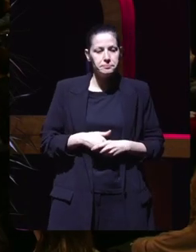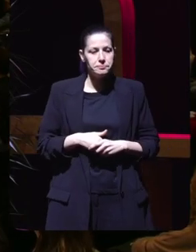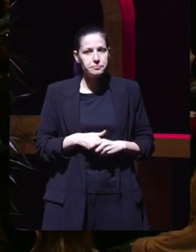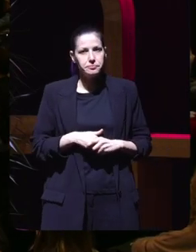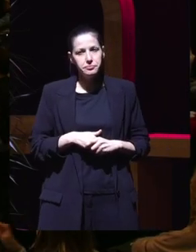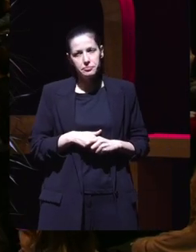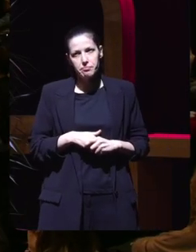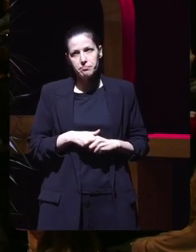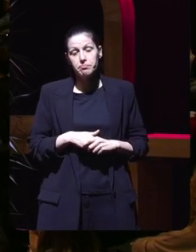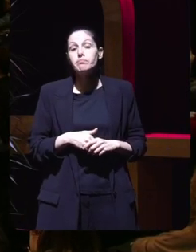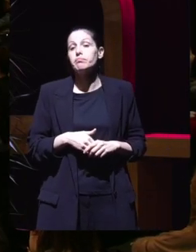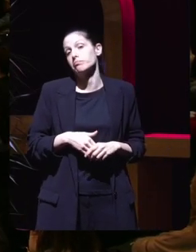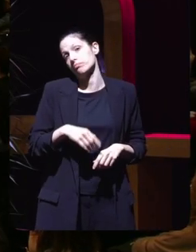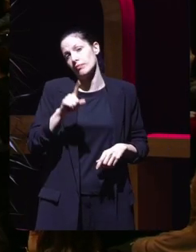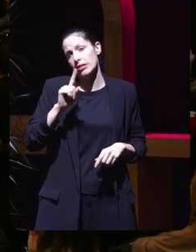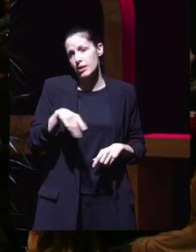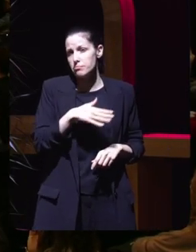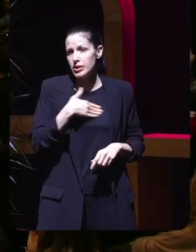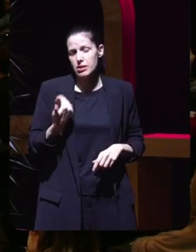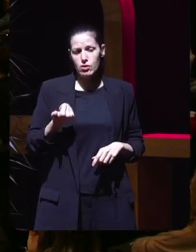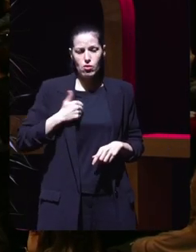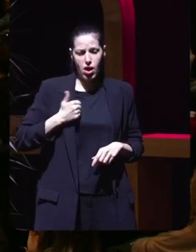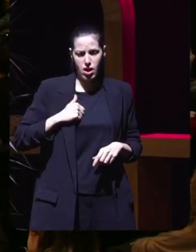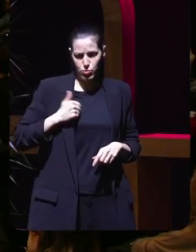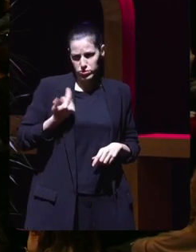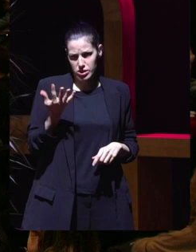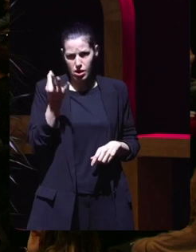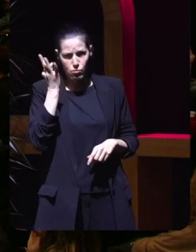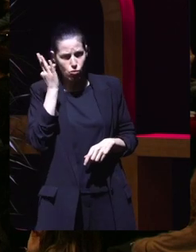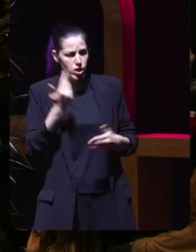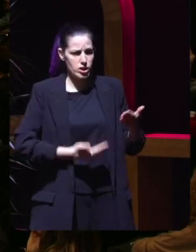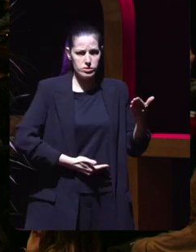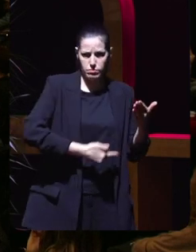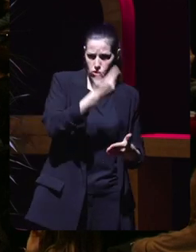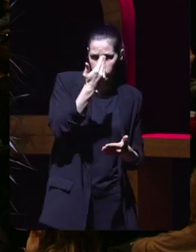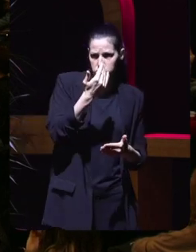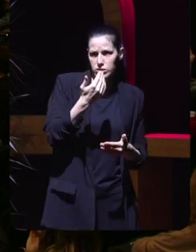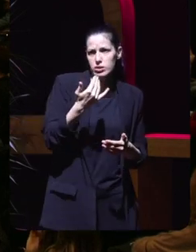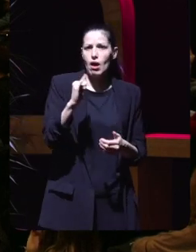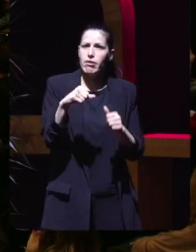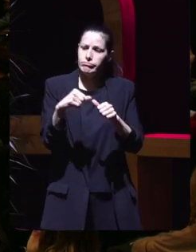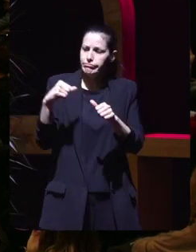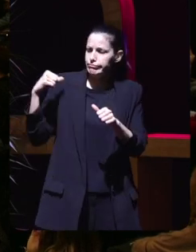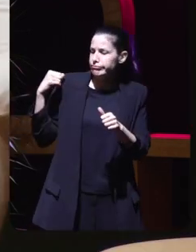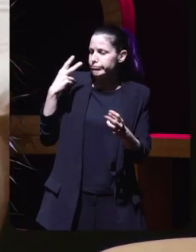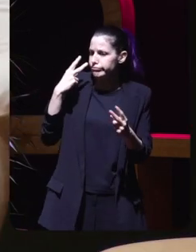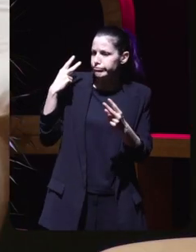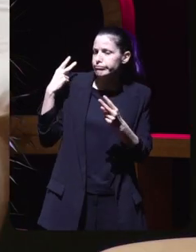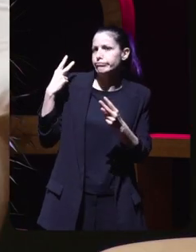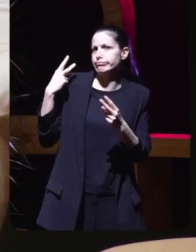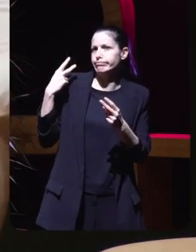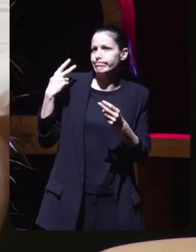también quiero aprovechar pues para animar precisamente a todas esas mujeres analistas que vienen detrás a que se animen a opinar